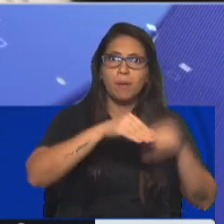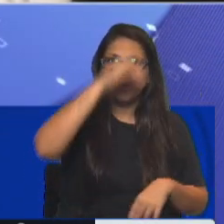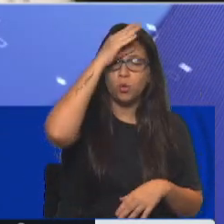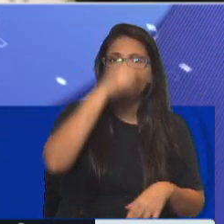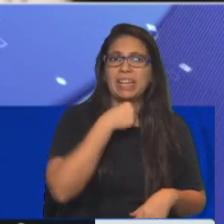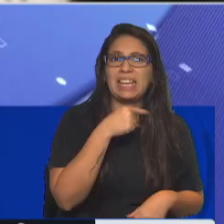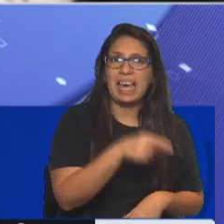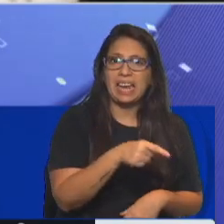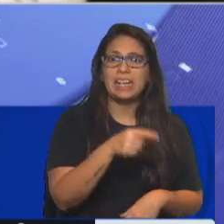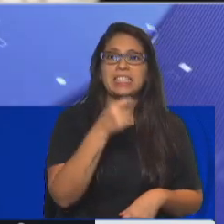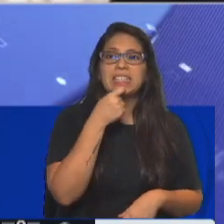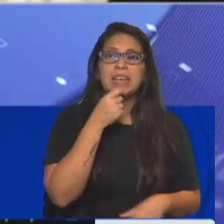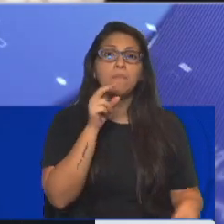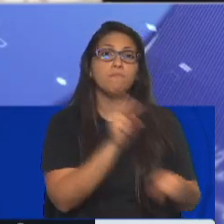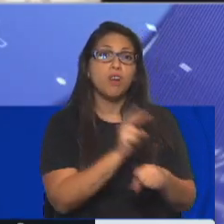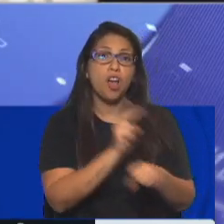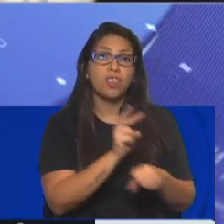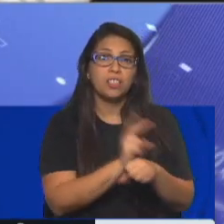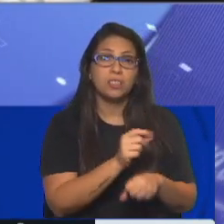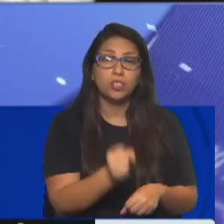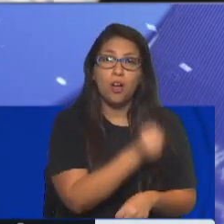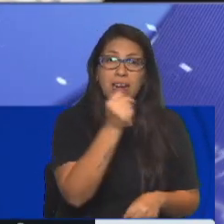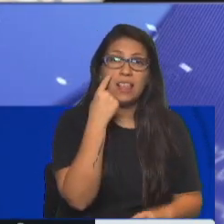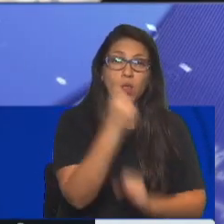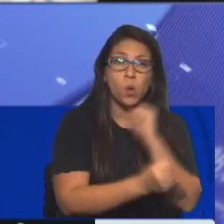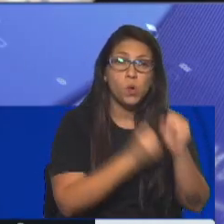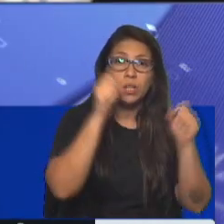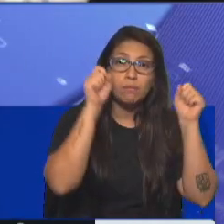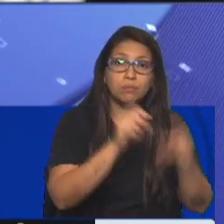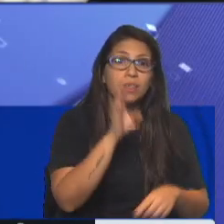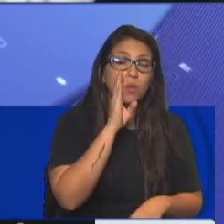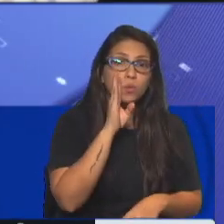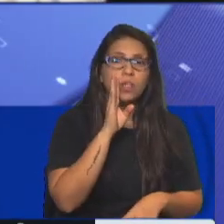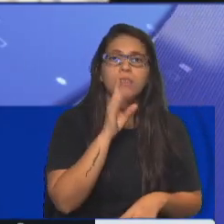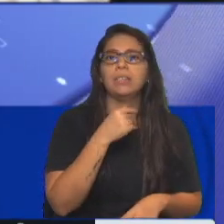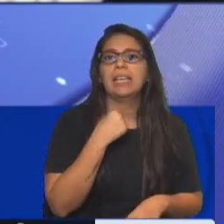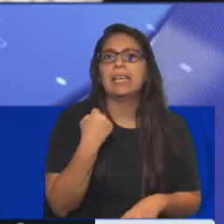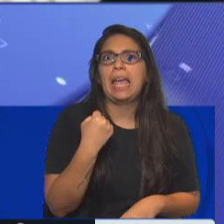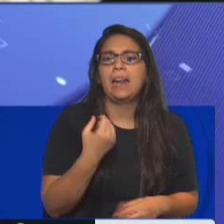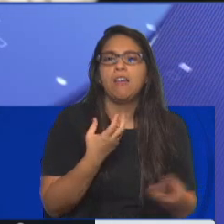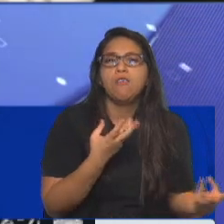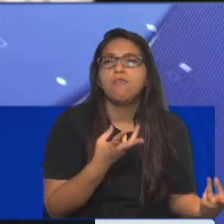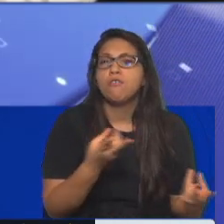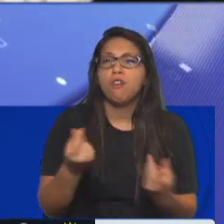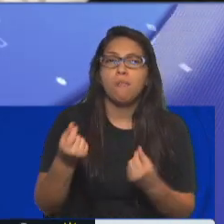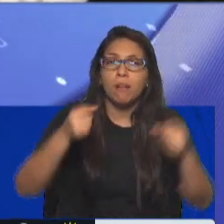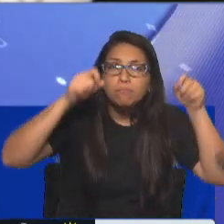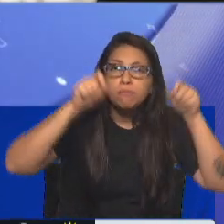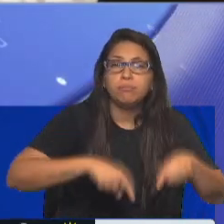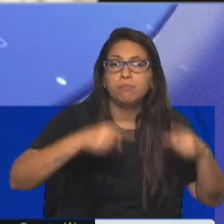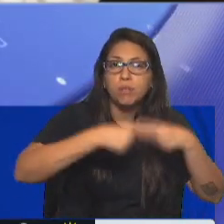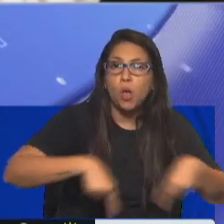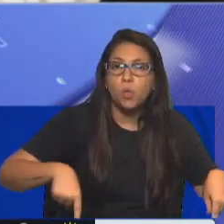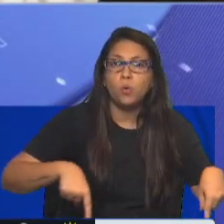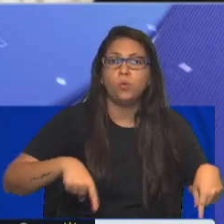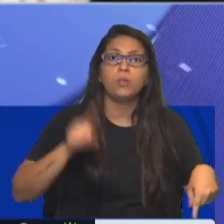si este nivel de proteccionismo lo que busca es fortalecer el consumo interno a partir de que también se vuelvan a radicar